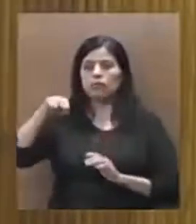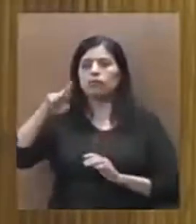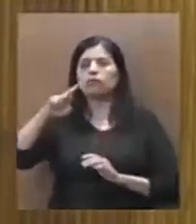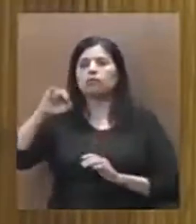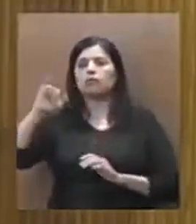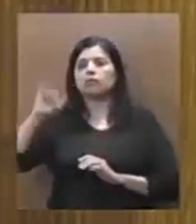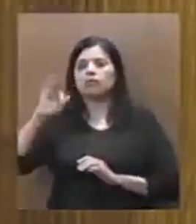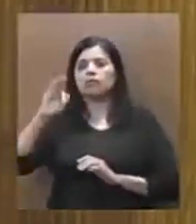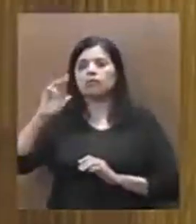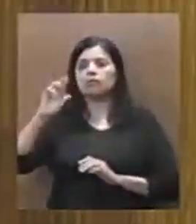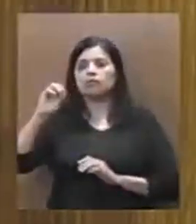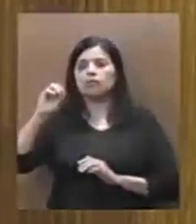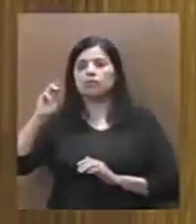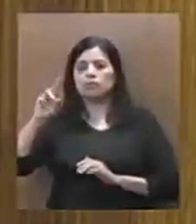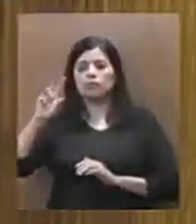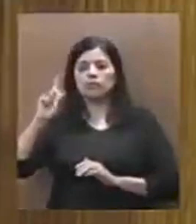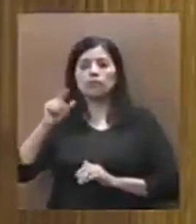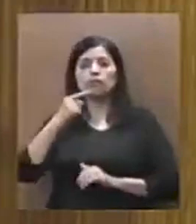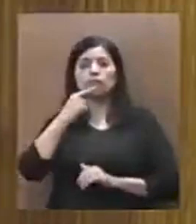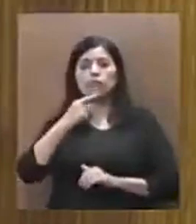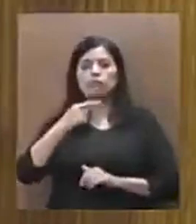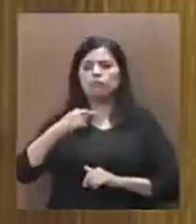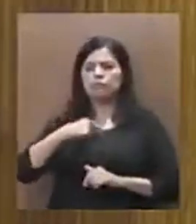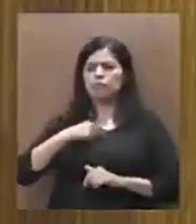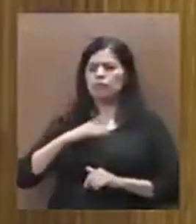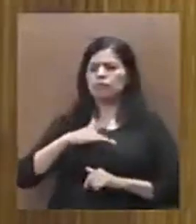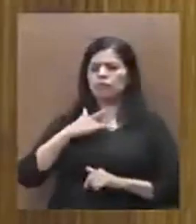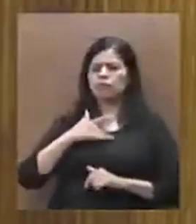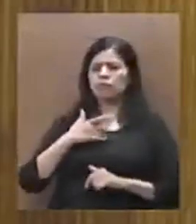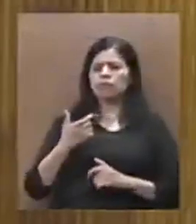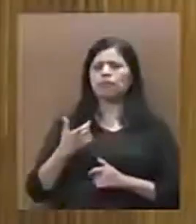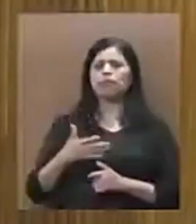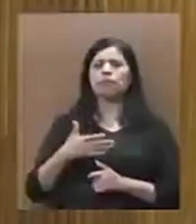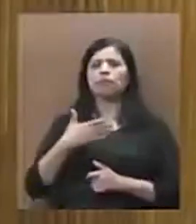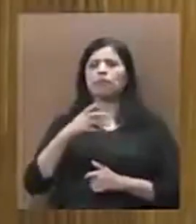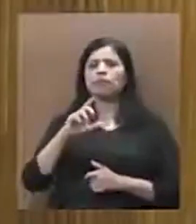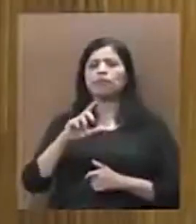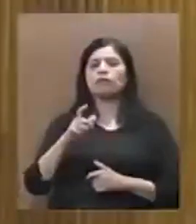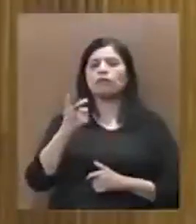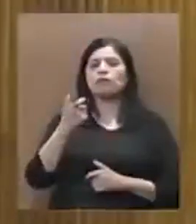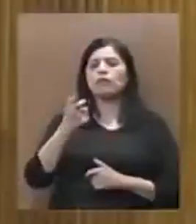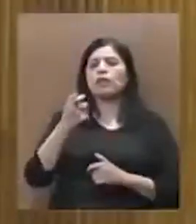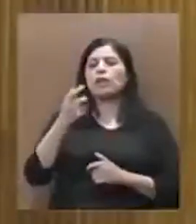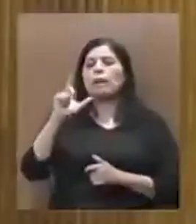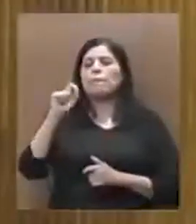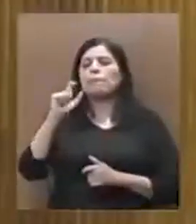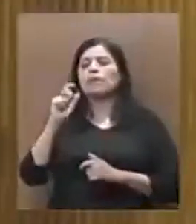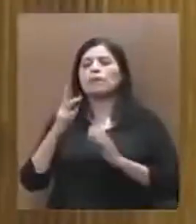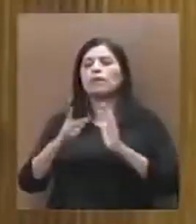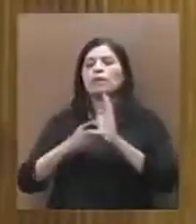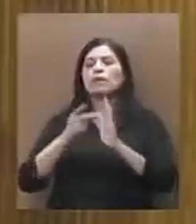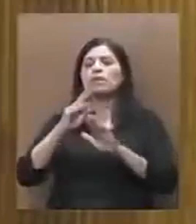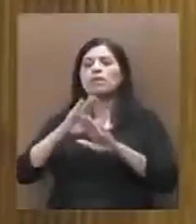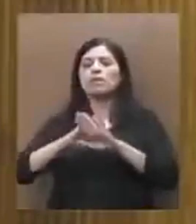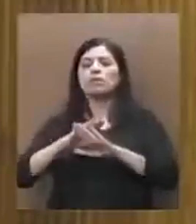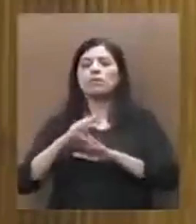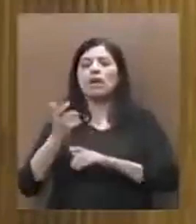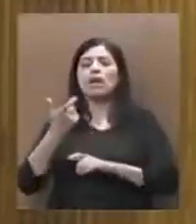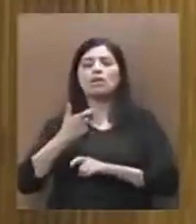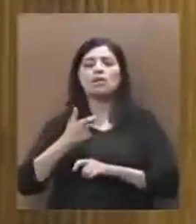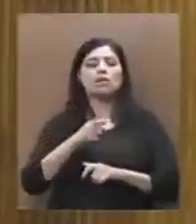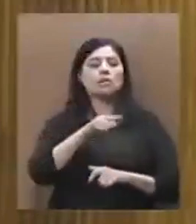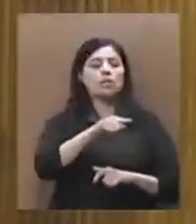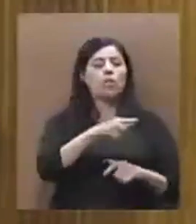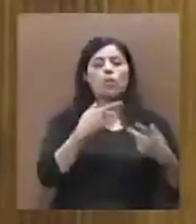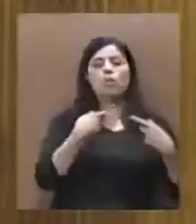hoy no le hacen caso sus ejecutivos decía yo no Me sentiría gusto gastando veinte más veinte veces más de lo que gana un obrero en el INE ganan